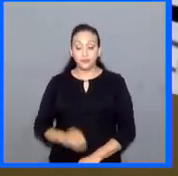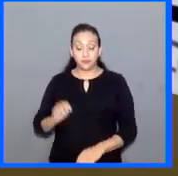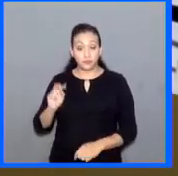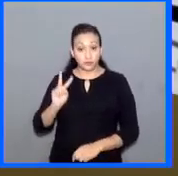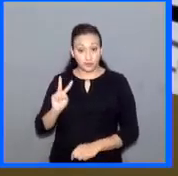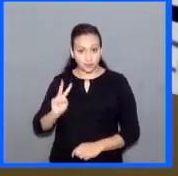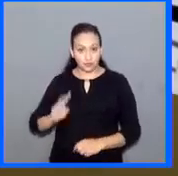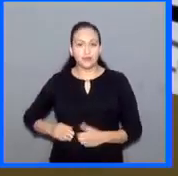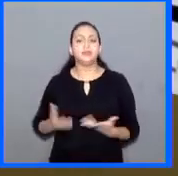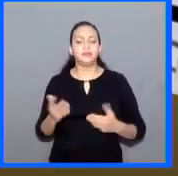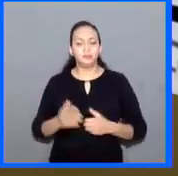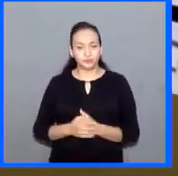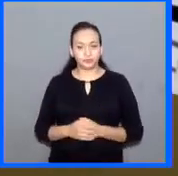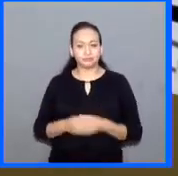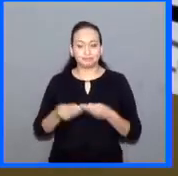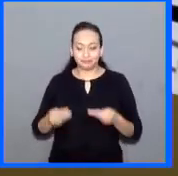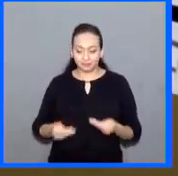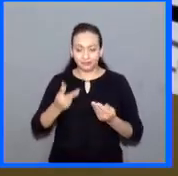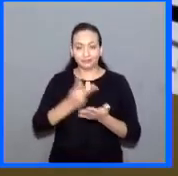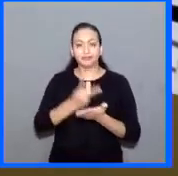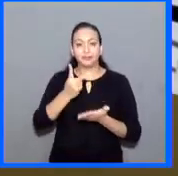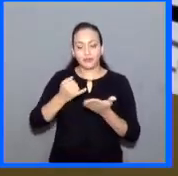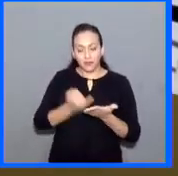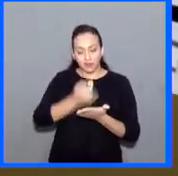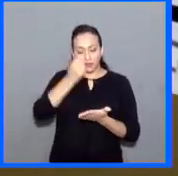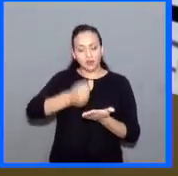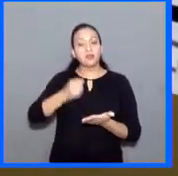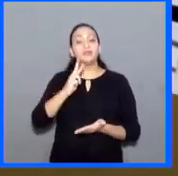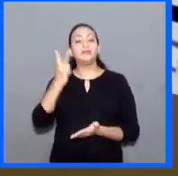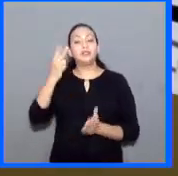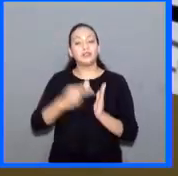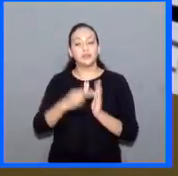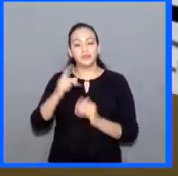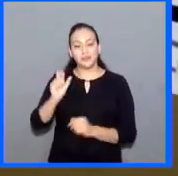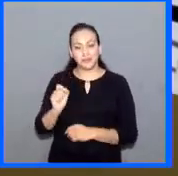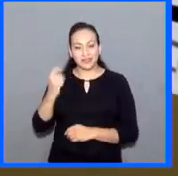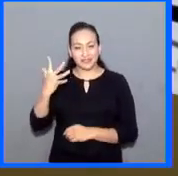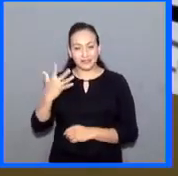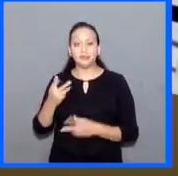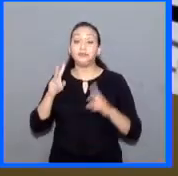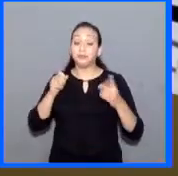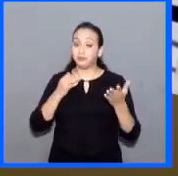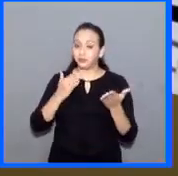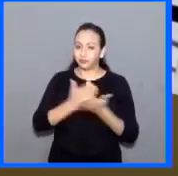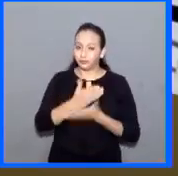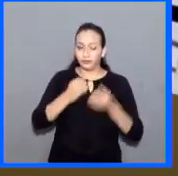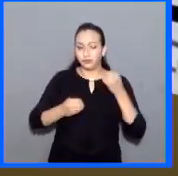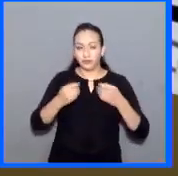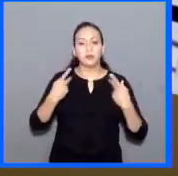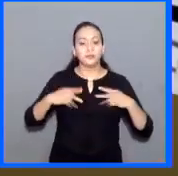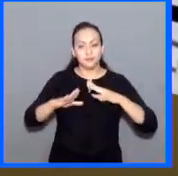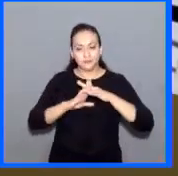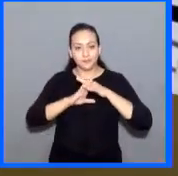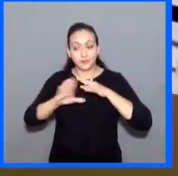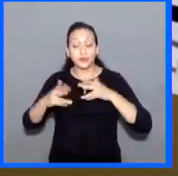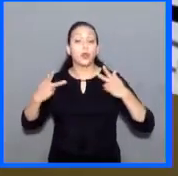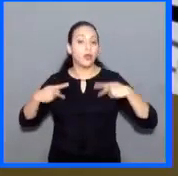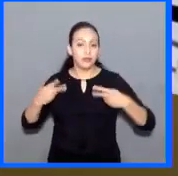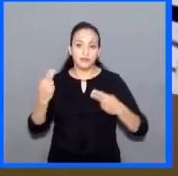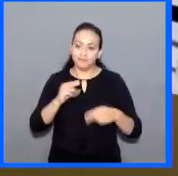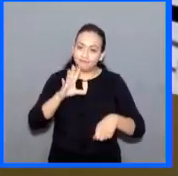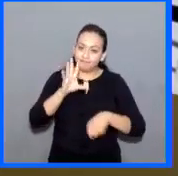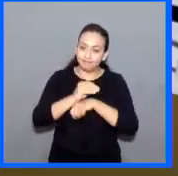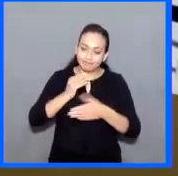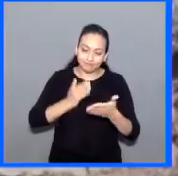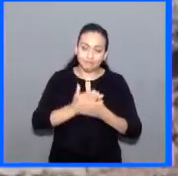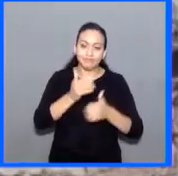ceremonia de entrega del Premio Sentencias 2025, Acceso a la Justicia de Personas Migrantes o Sujetas de Protección Internacional.